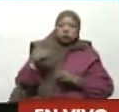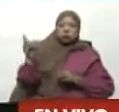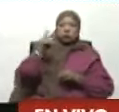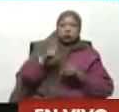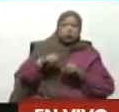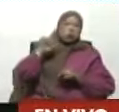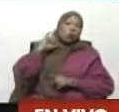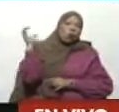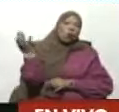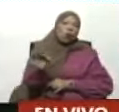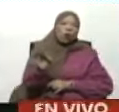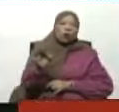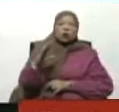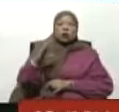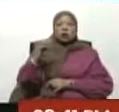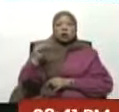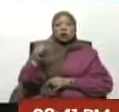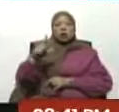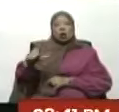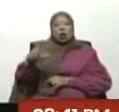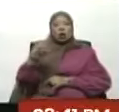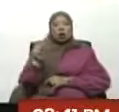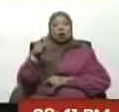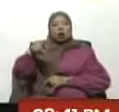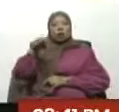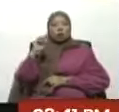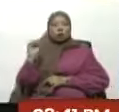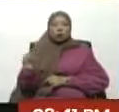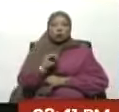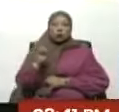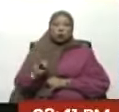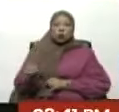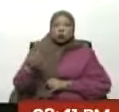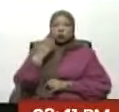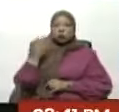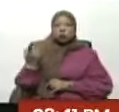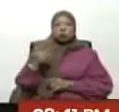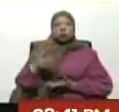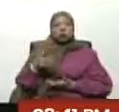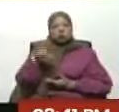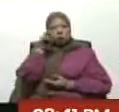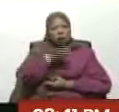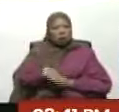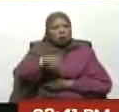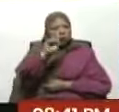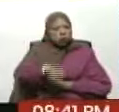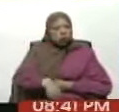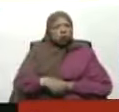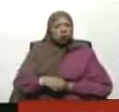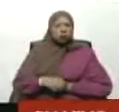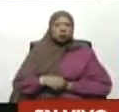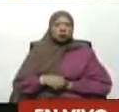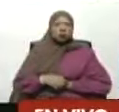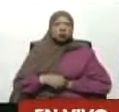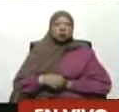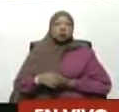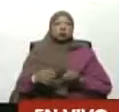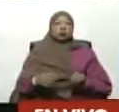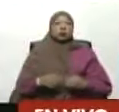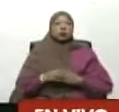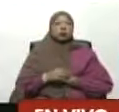Calabozo, porque yo iba a Calabozo 2 días después. Y yo dije, la explotaron, la